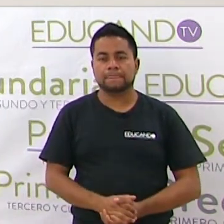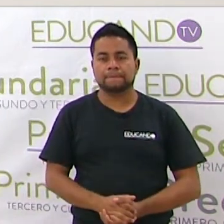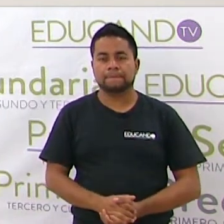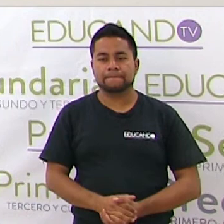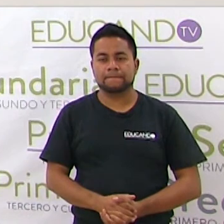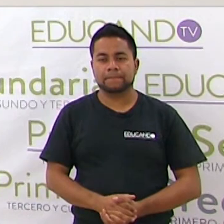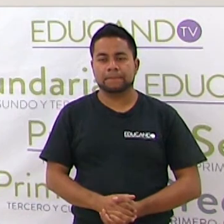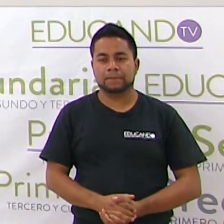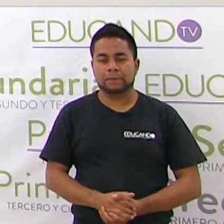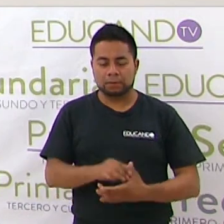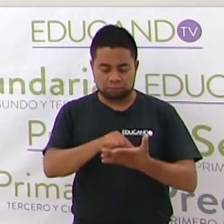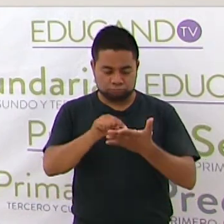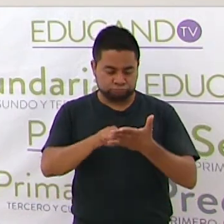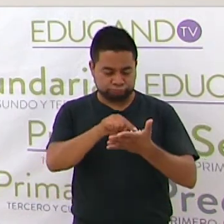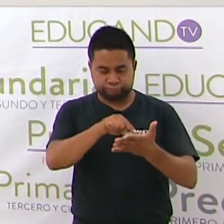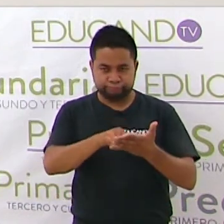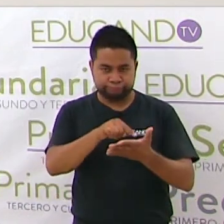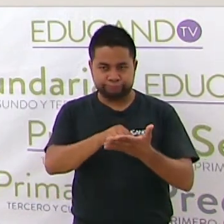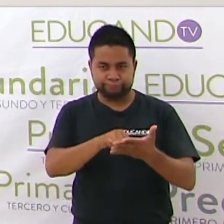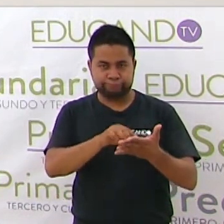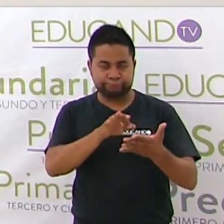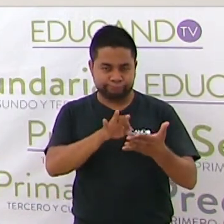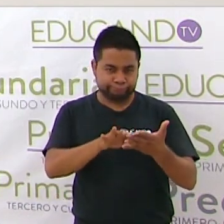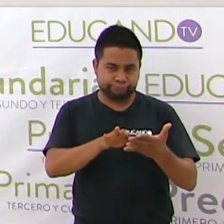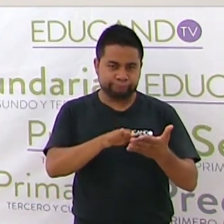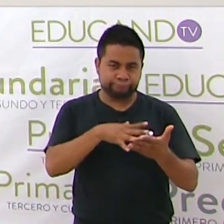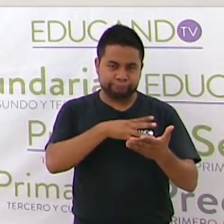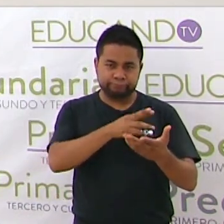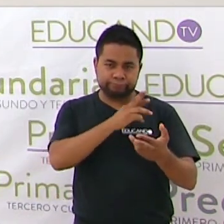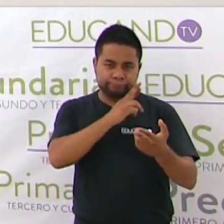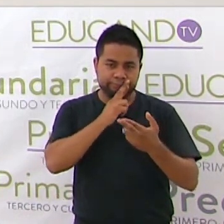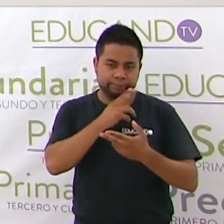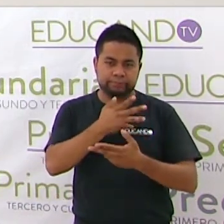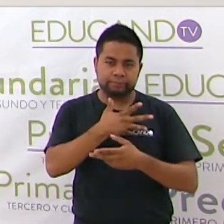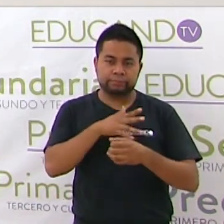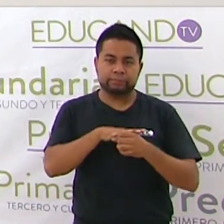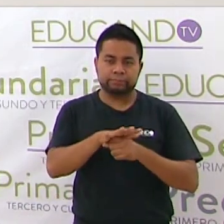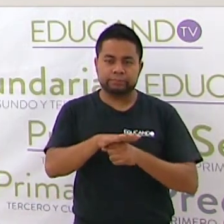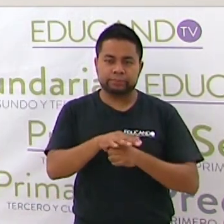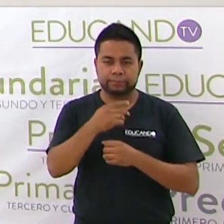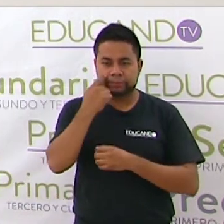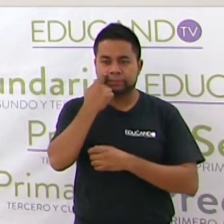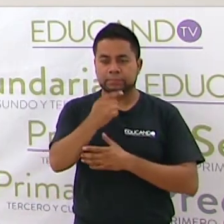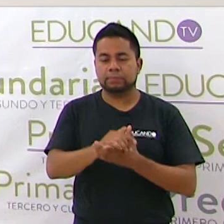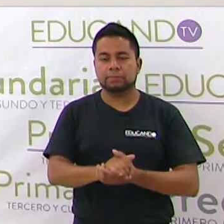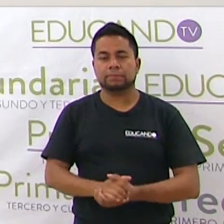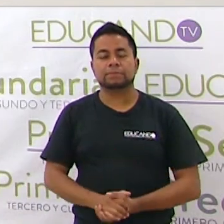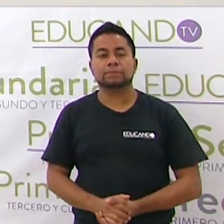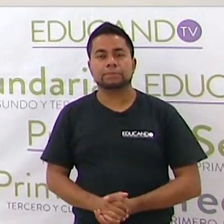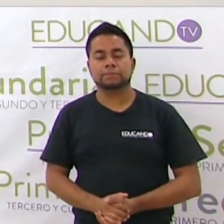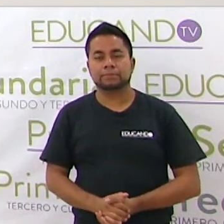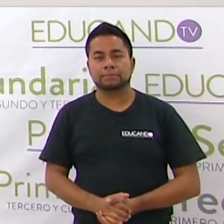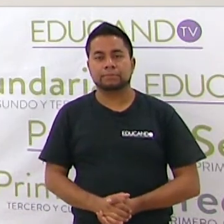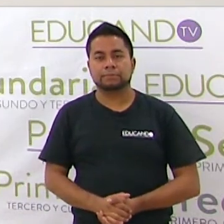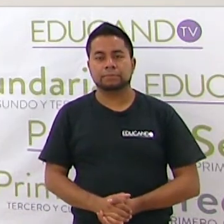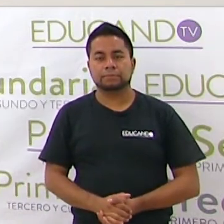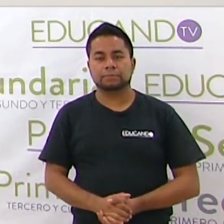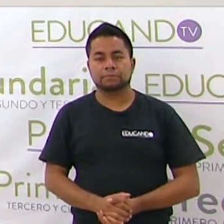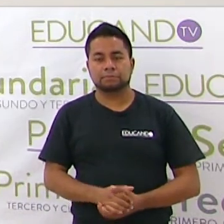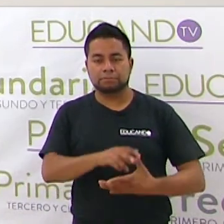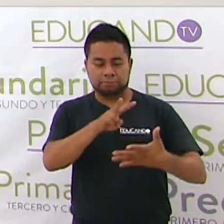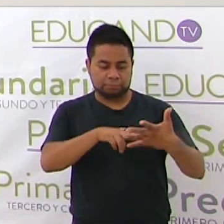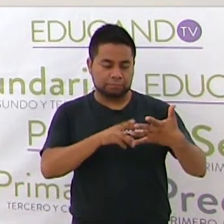3. Ahí está, entre de 3. Y me va a dar el siguiente resultado. Me va a